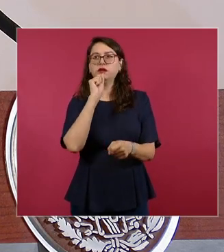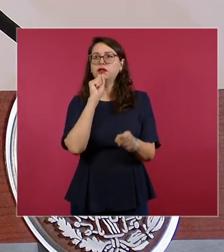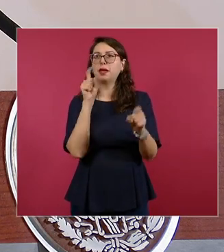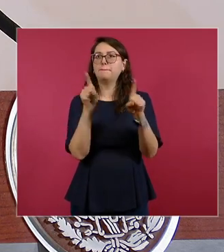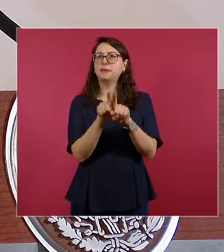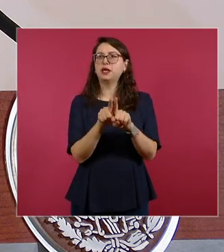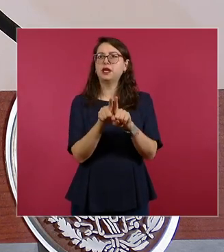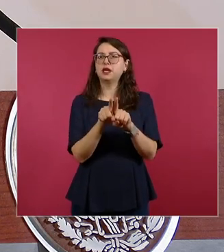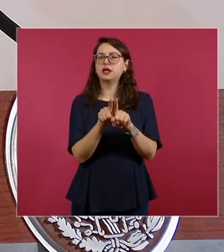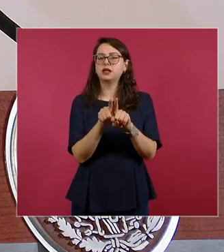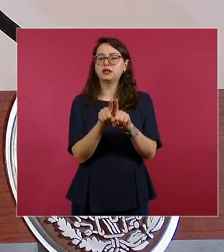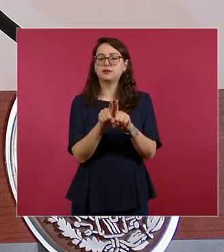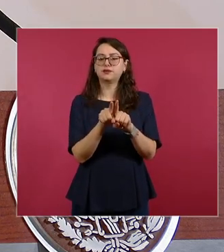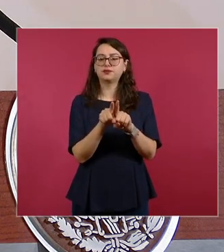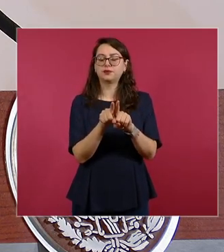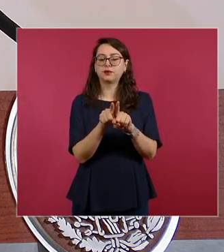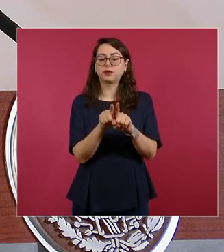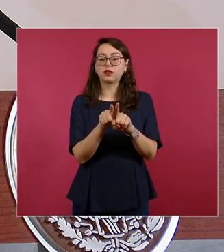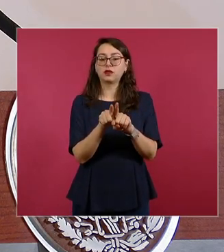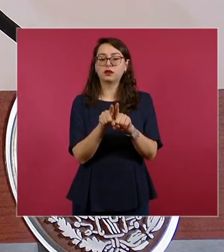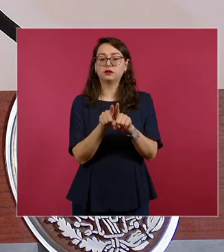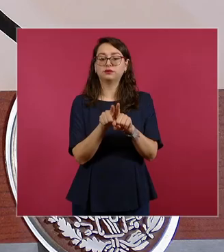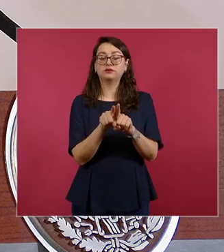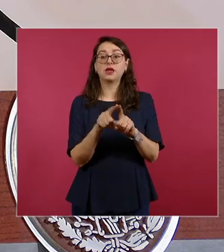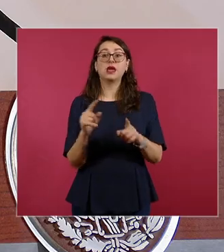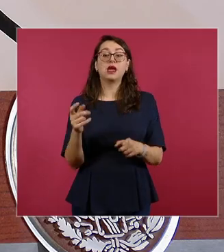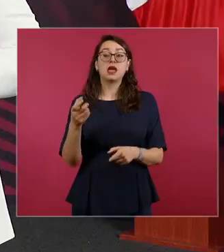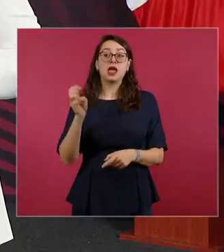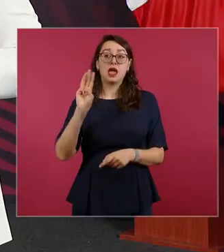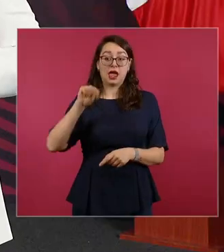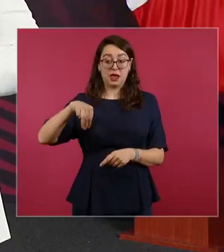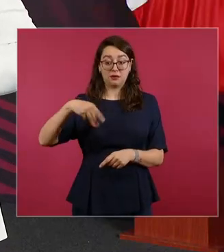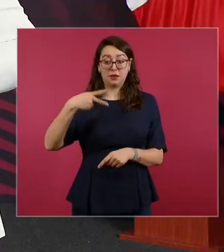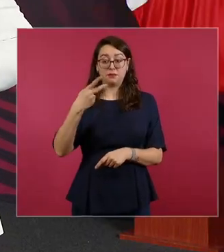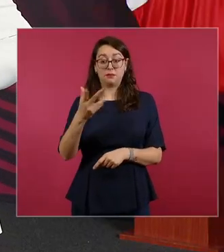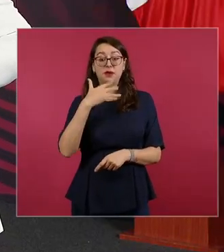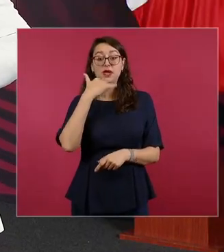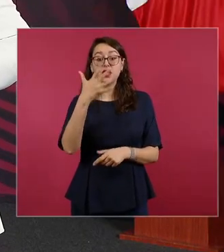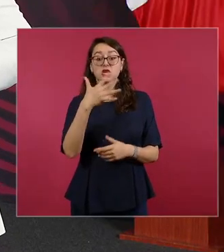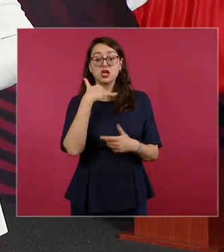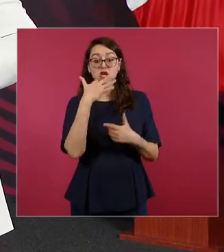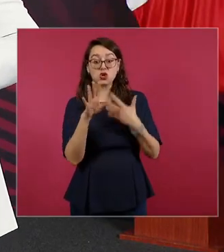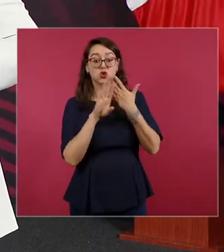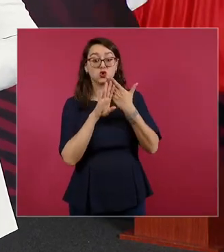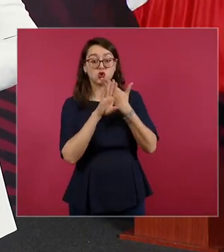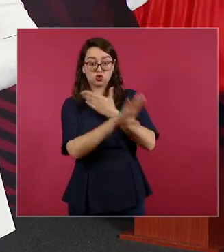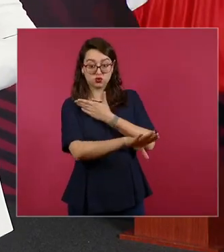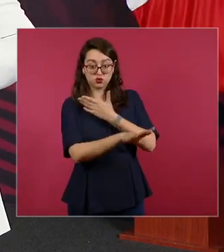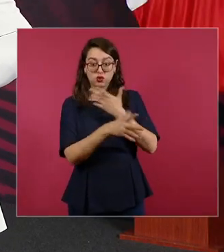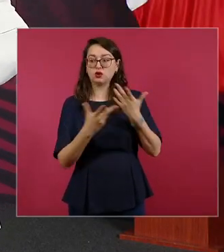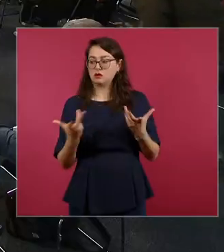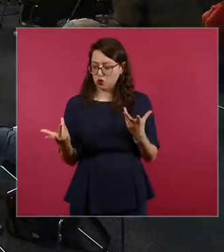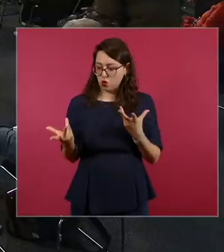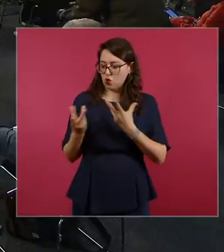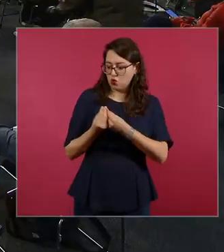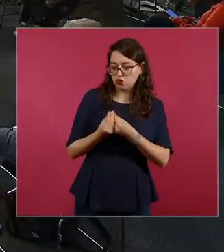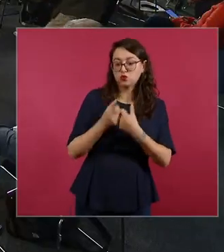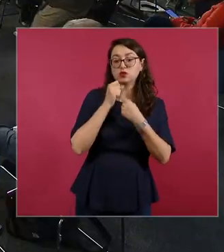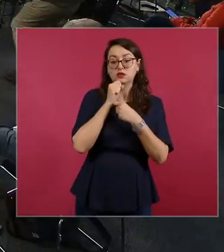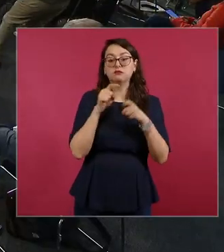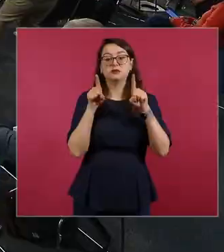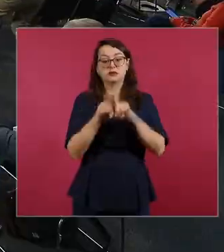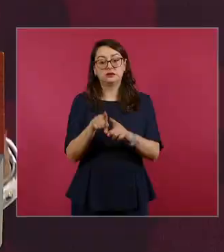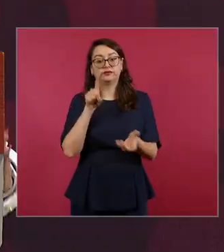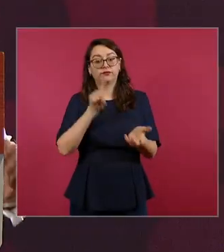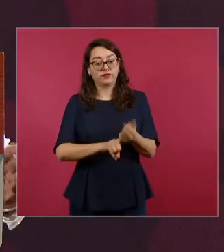la Fiscalía Anticorrupción porque también es parte de lo que se está haciendo en el Issste